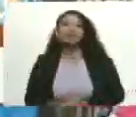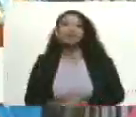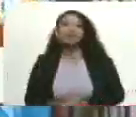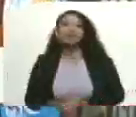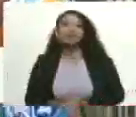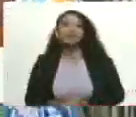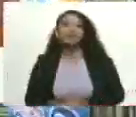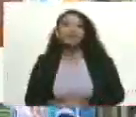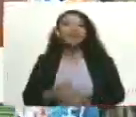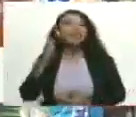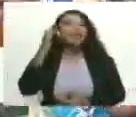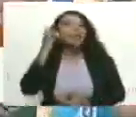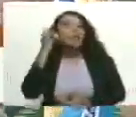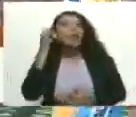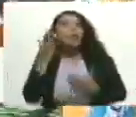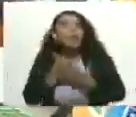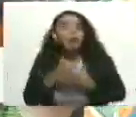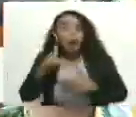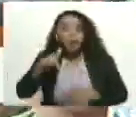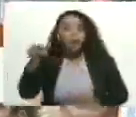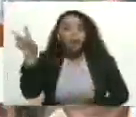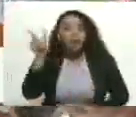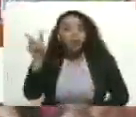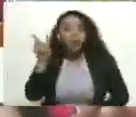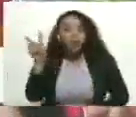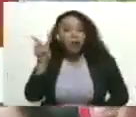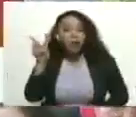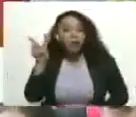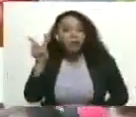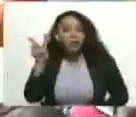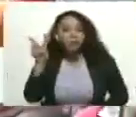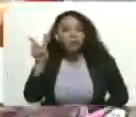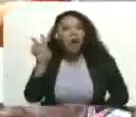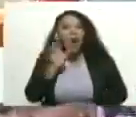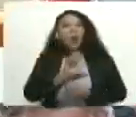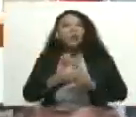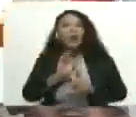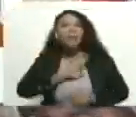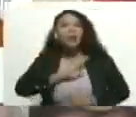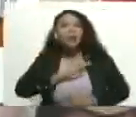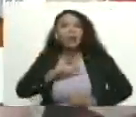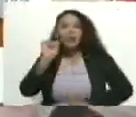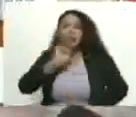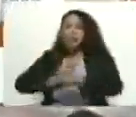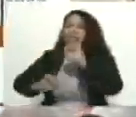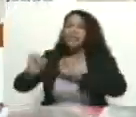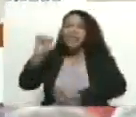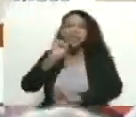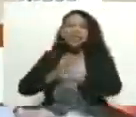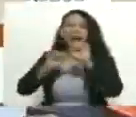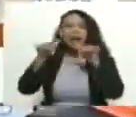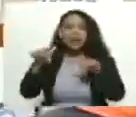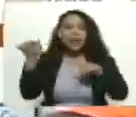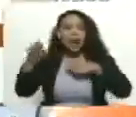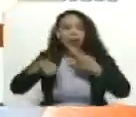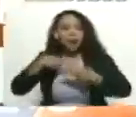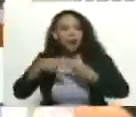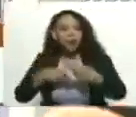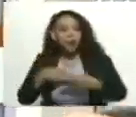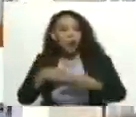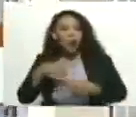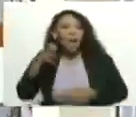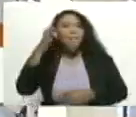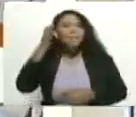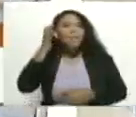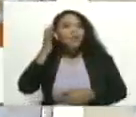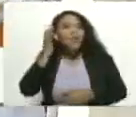Y la mujer venezolana... Es la vanguardia principal de esta revolución. Es un eje